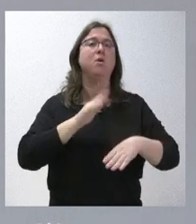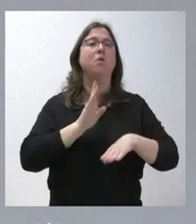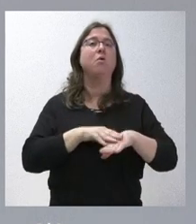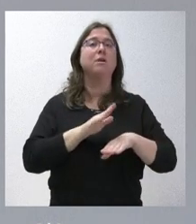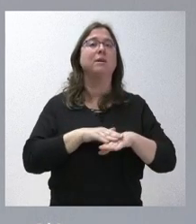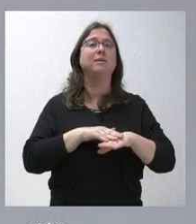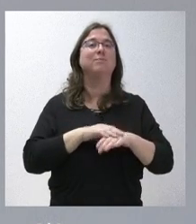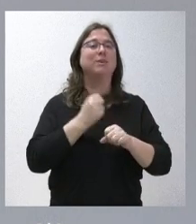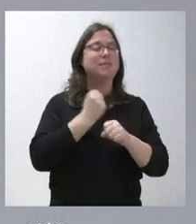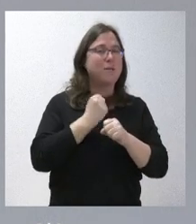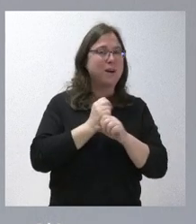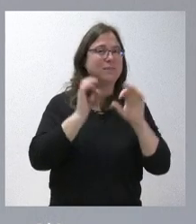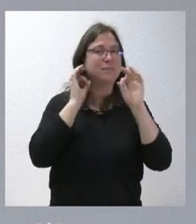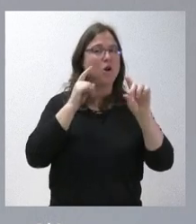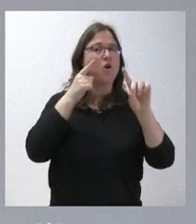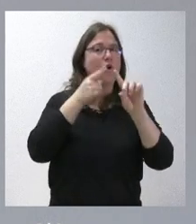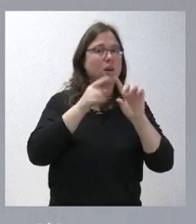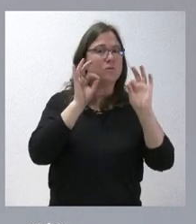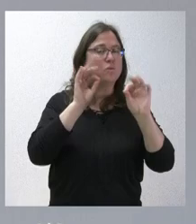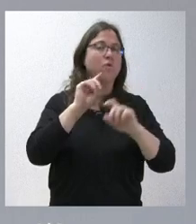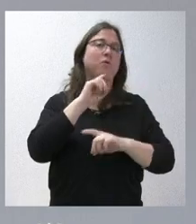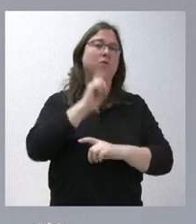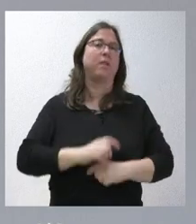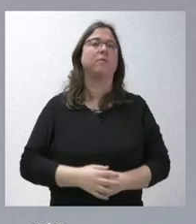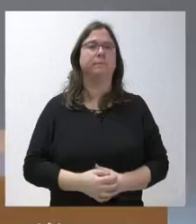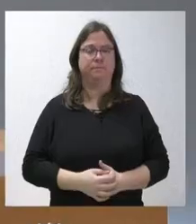actividad concreta y del objeto que persigue la